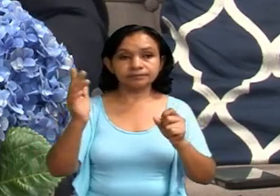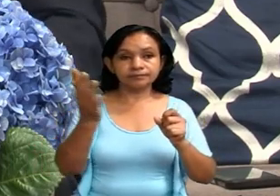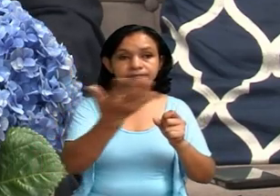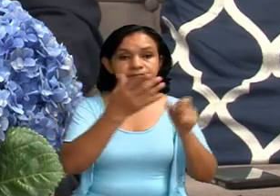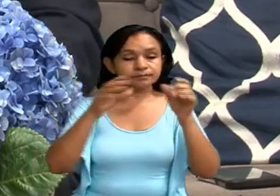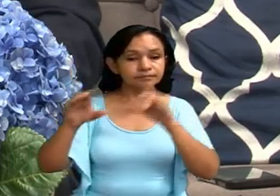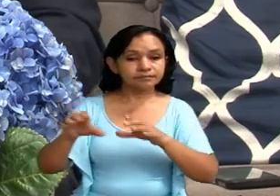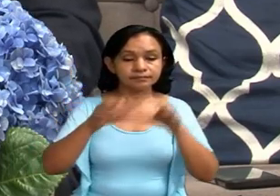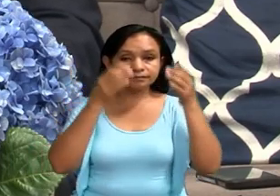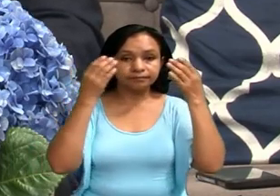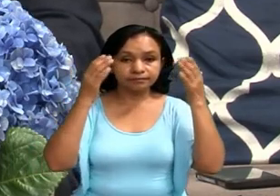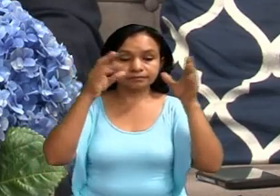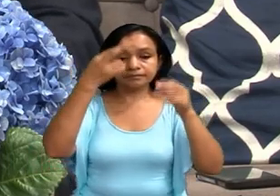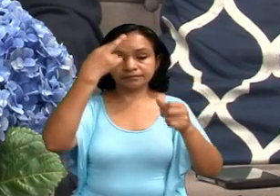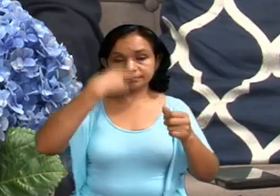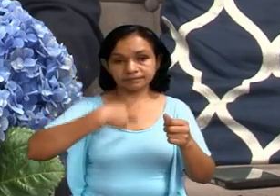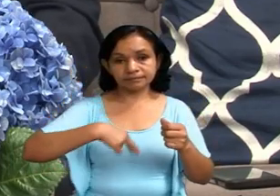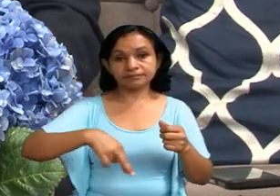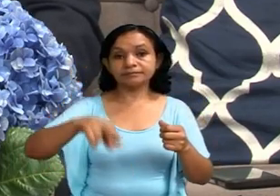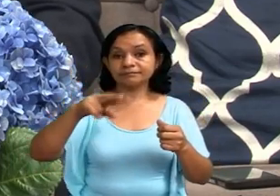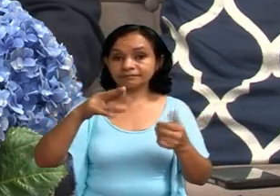actividades culturales, religiosas,